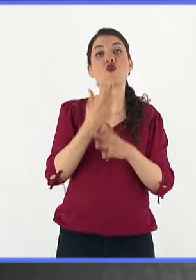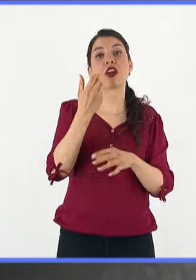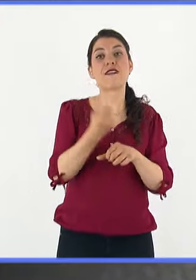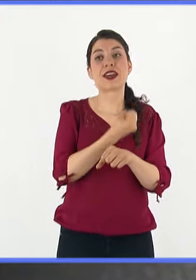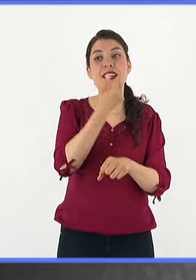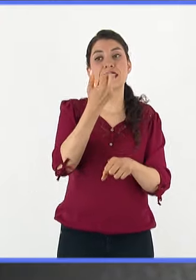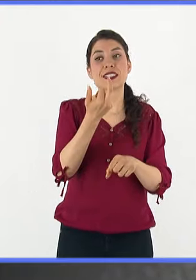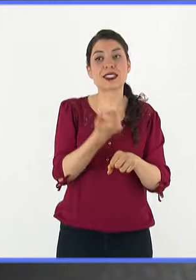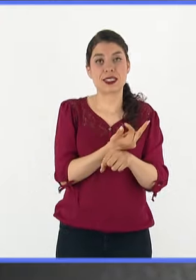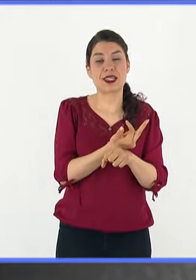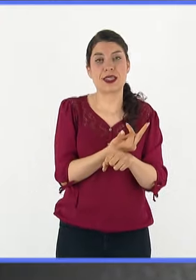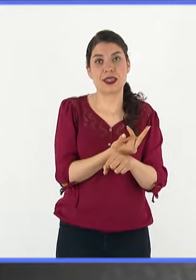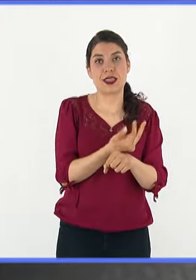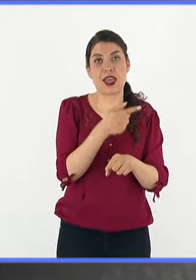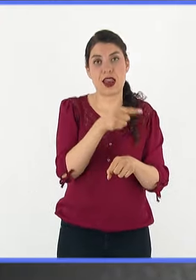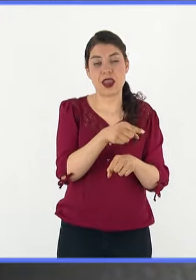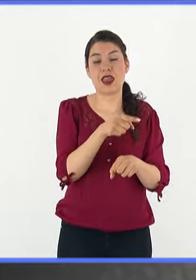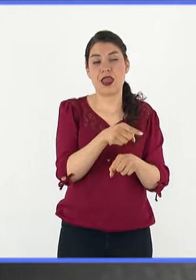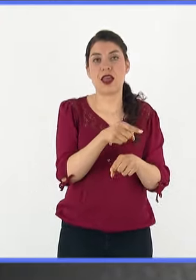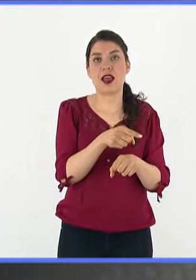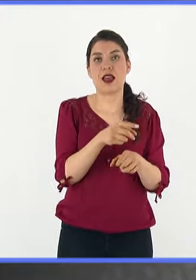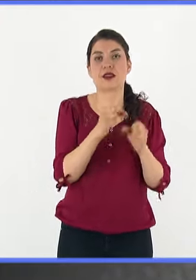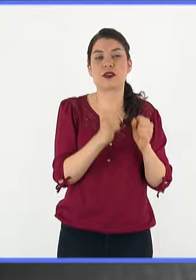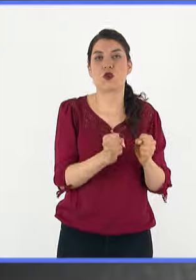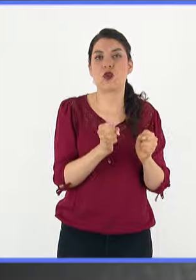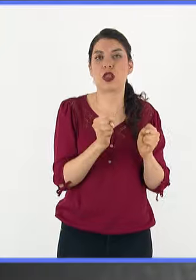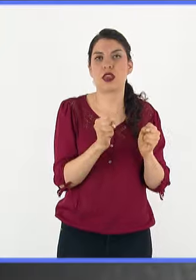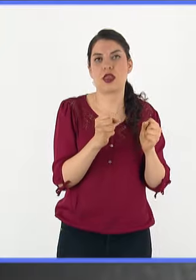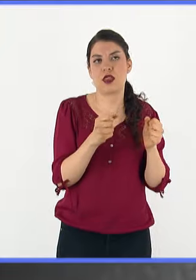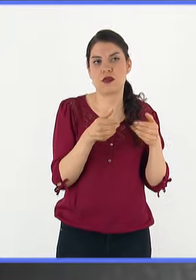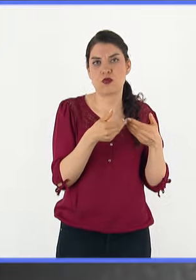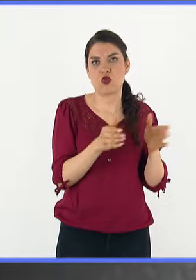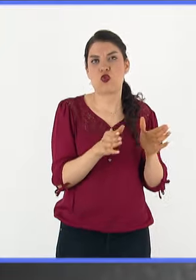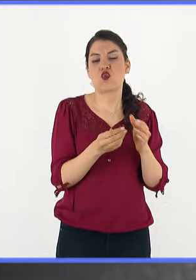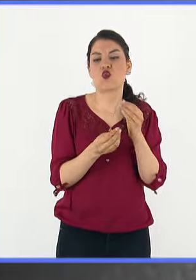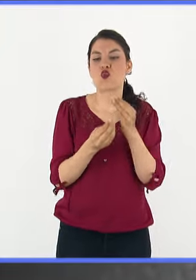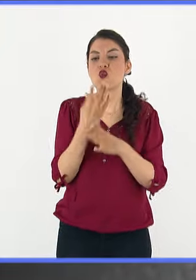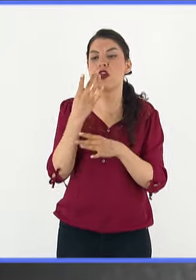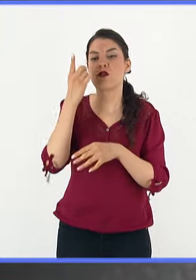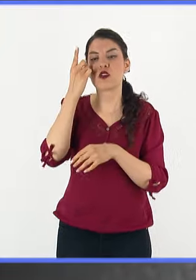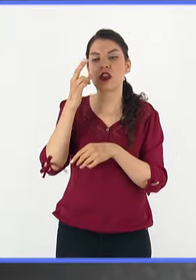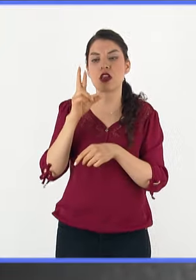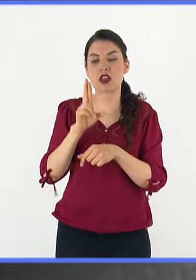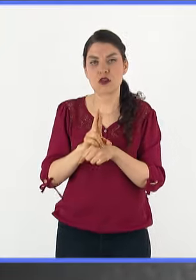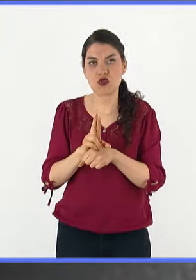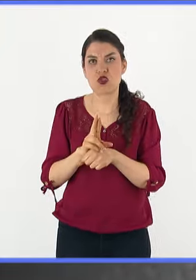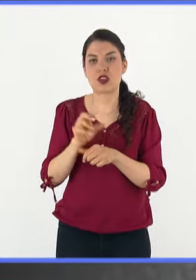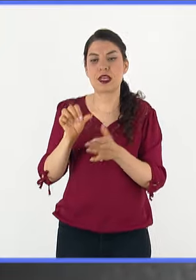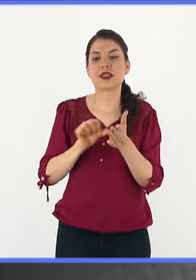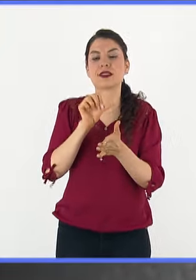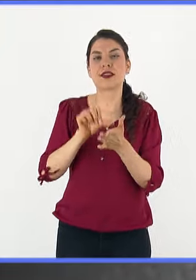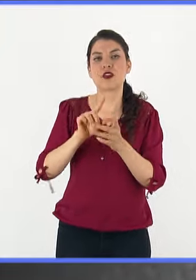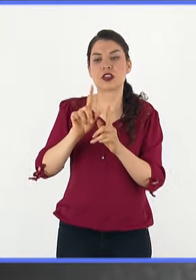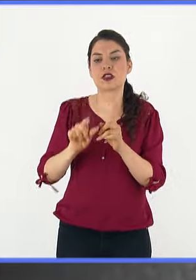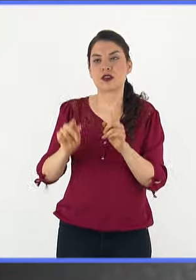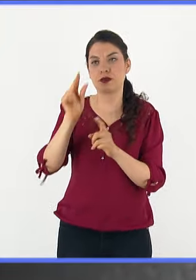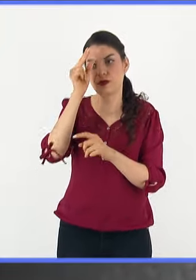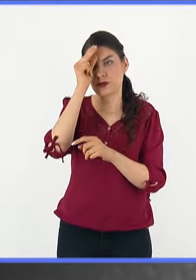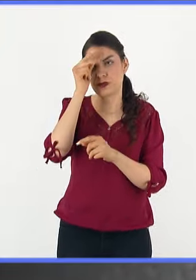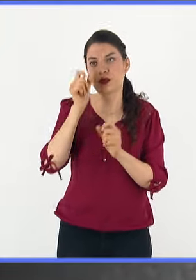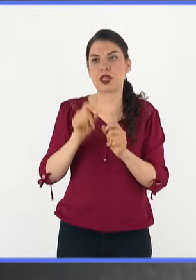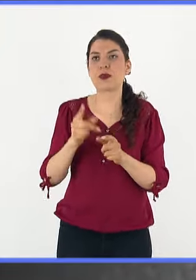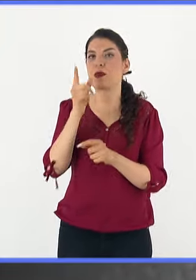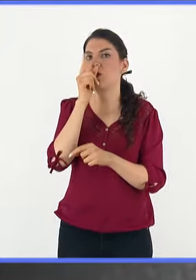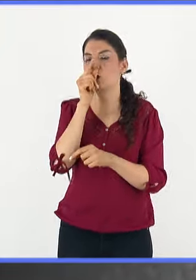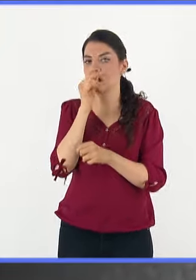secretariado ejecutivo de seguridad pública el nuevo director del centro nacional de inteligencia viene de ser el responsable de la policía de